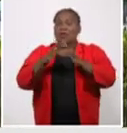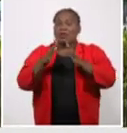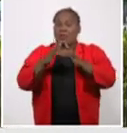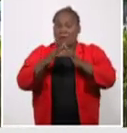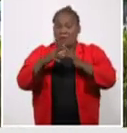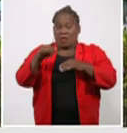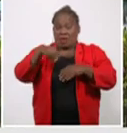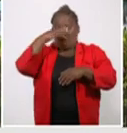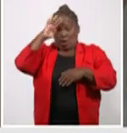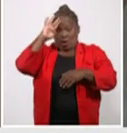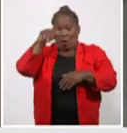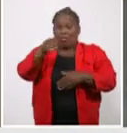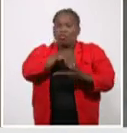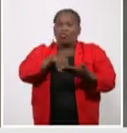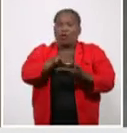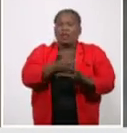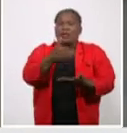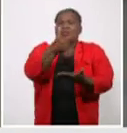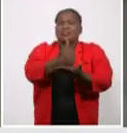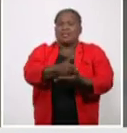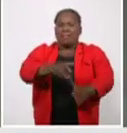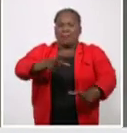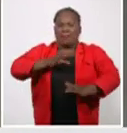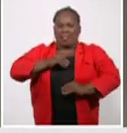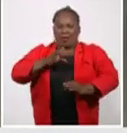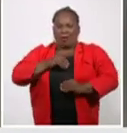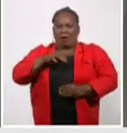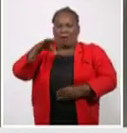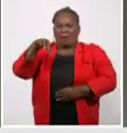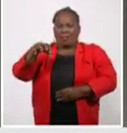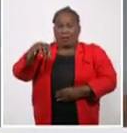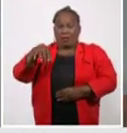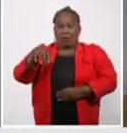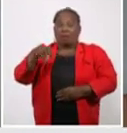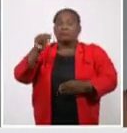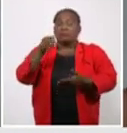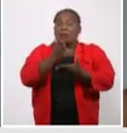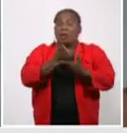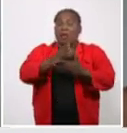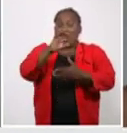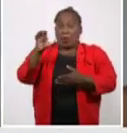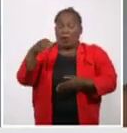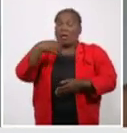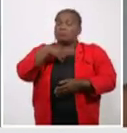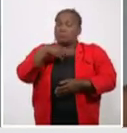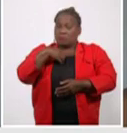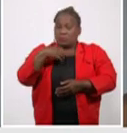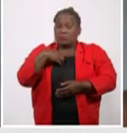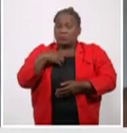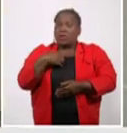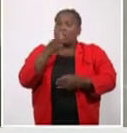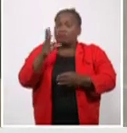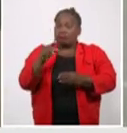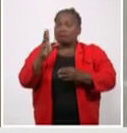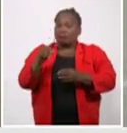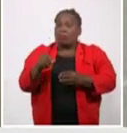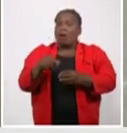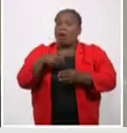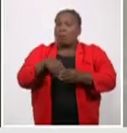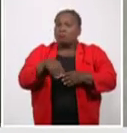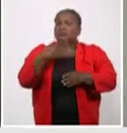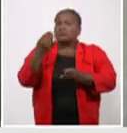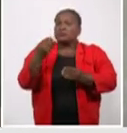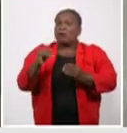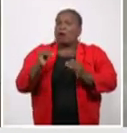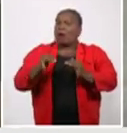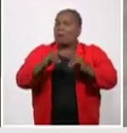Universidad de Pinar del Río. La instalación, con una capacidad para más de un centenar de visitantes procedentes del exterior, acoge actualmente a